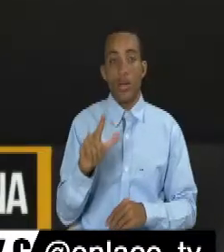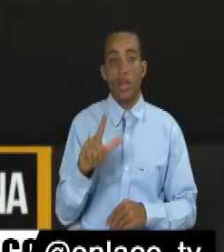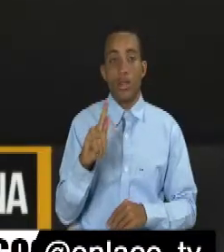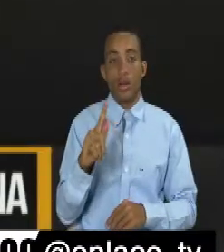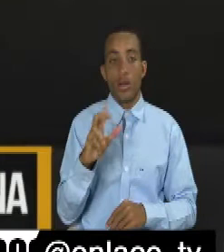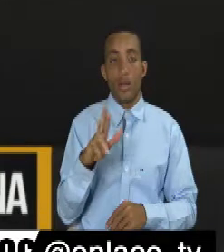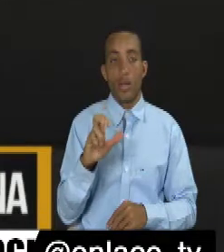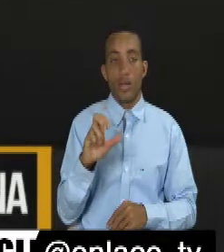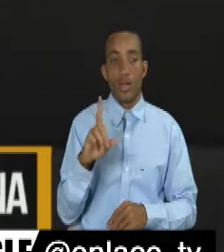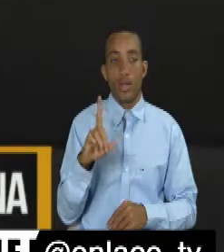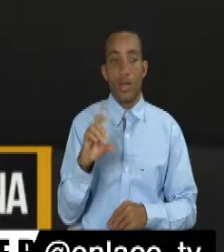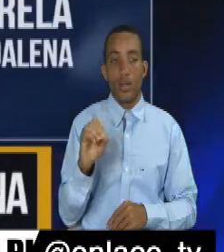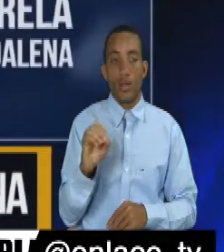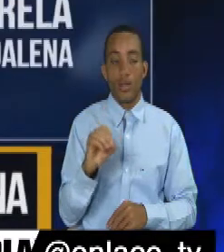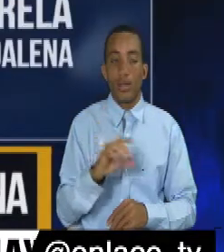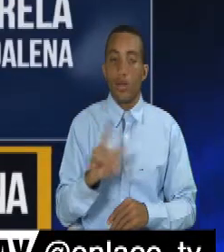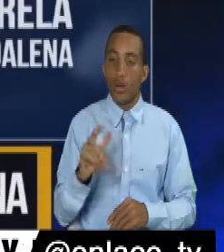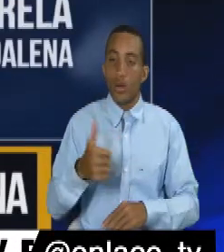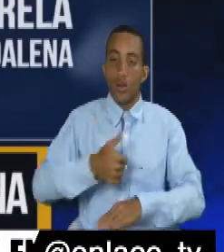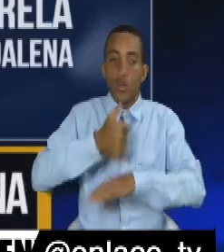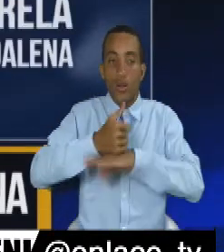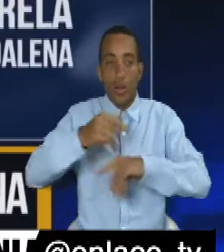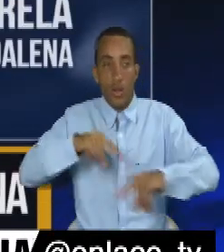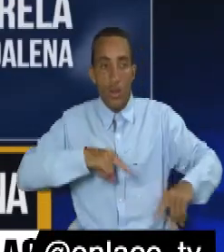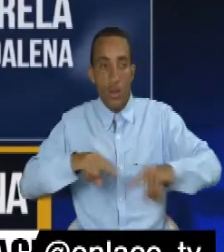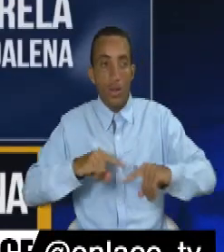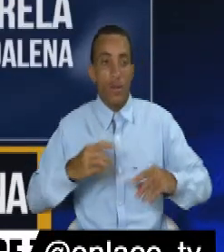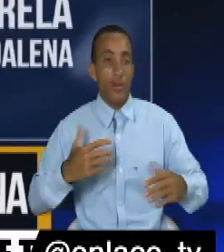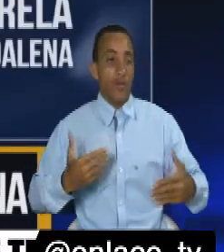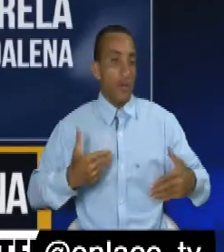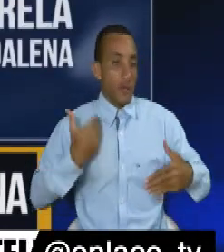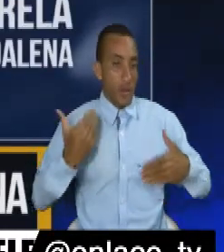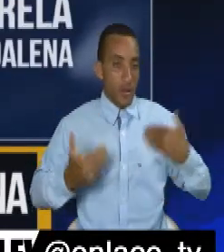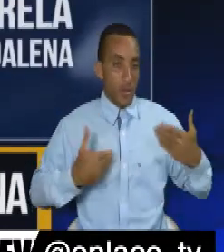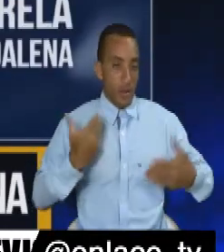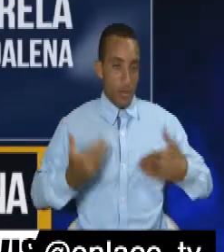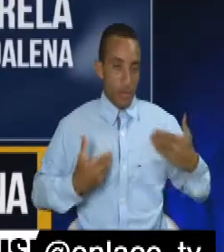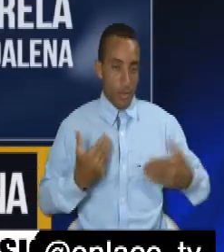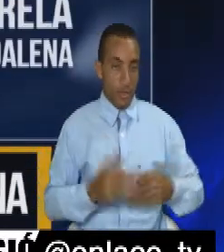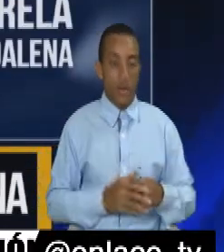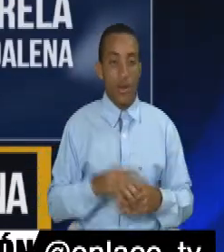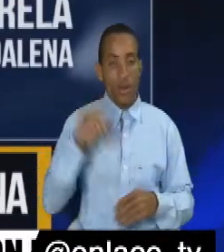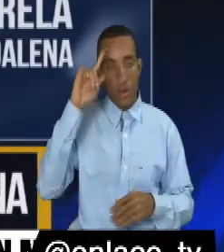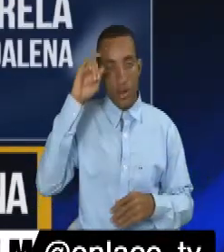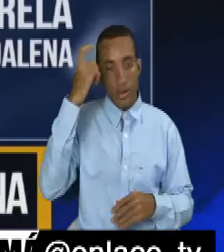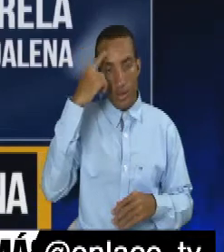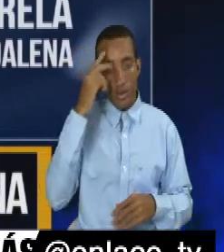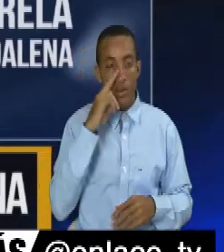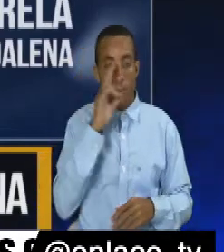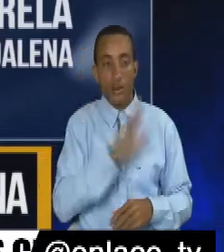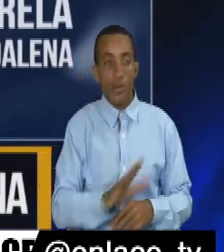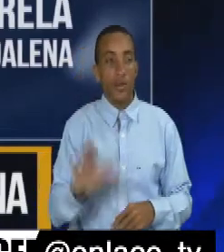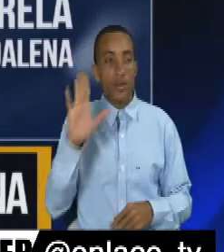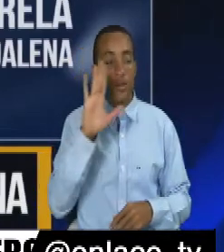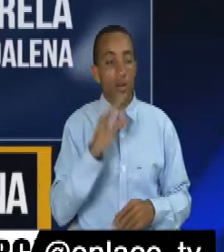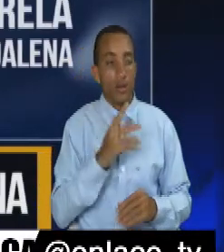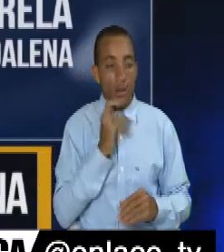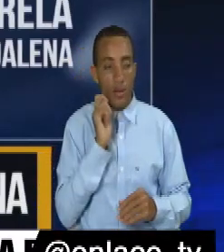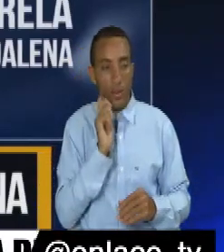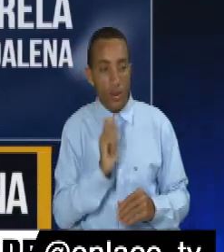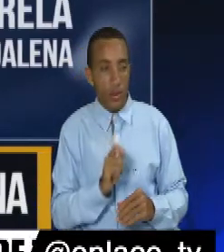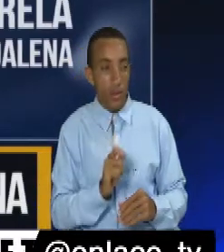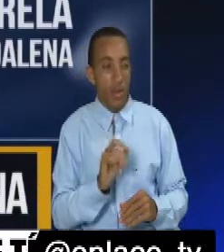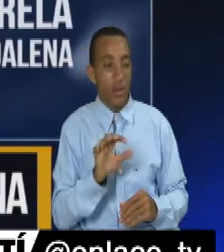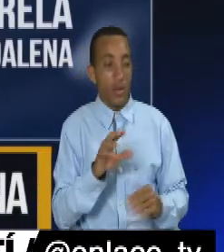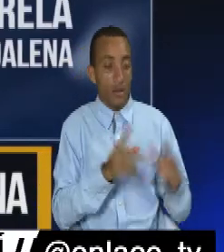nuevo director de esta entidad. Bueno, no, contento y agradecido con el Gobierno Nacional, que me dio la oportunidad de presentar mi hoja